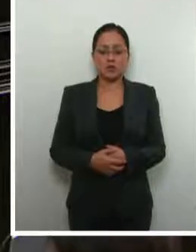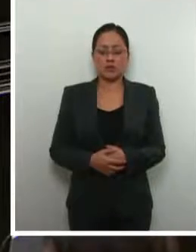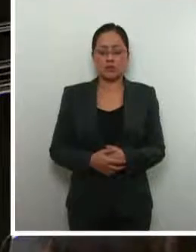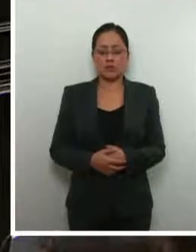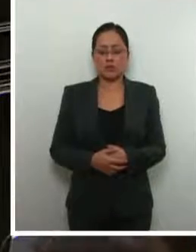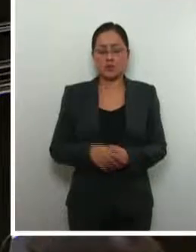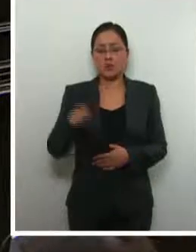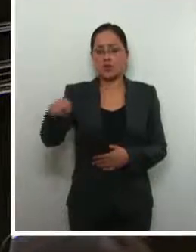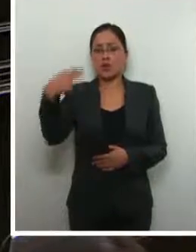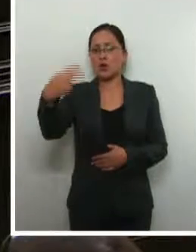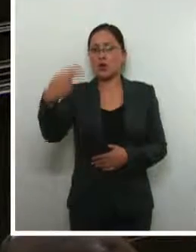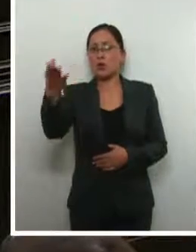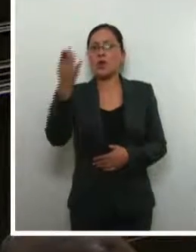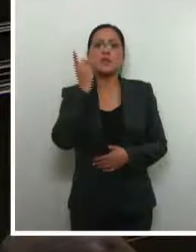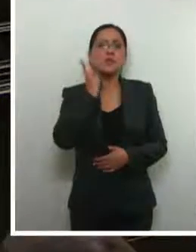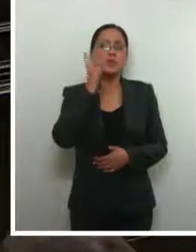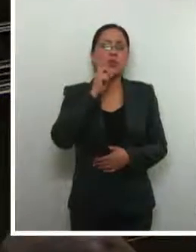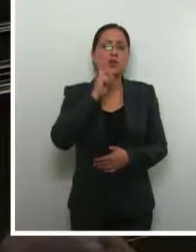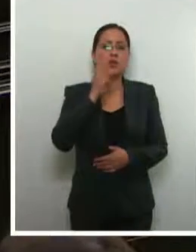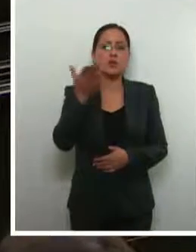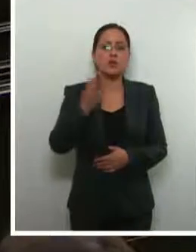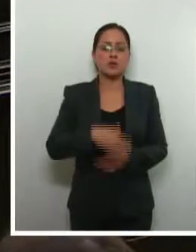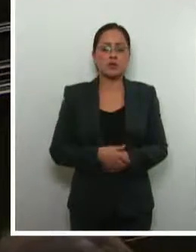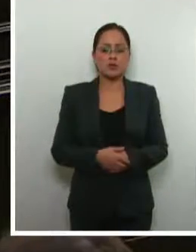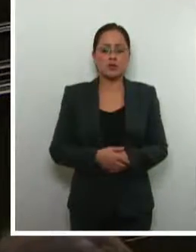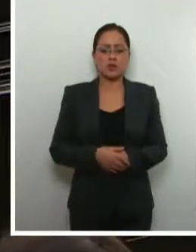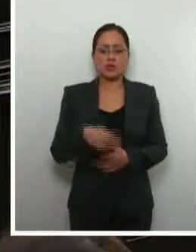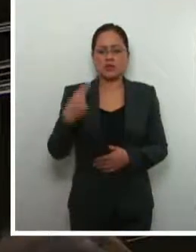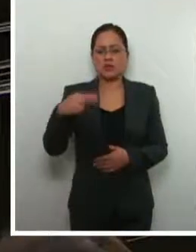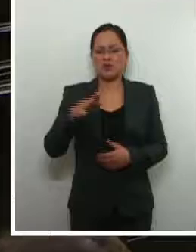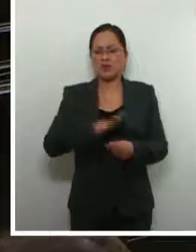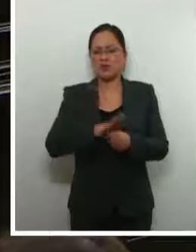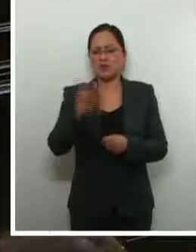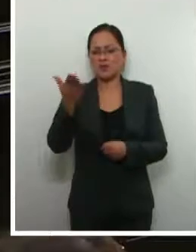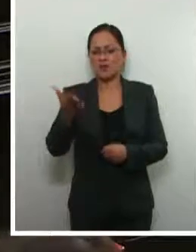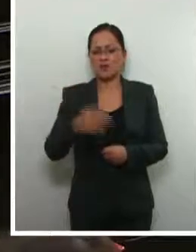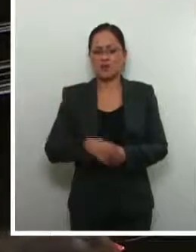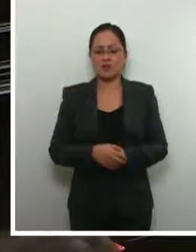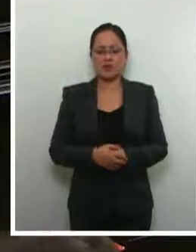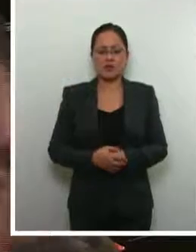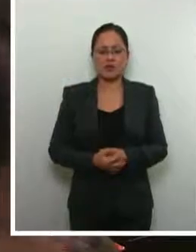¿Puede decir su nombre, diputada? ¿Cómo?